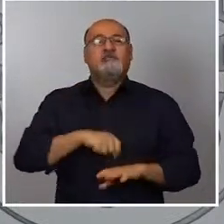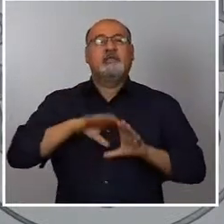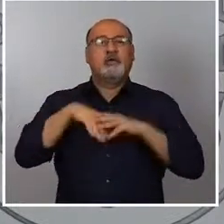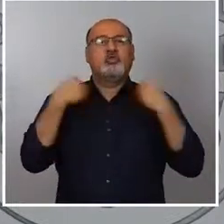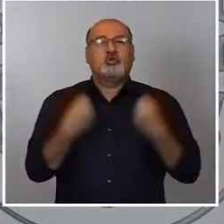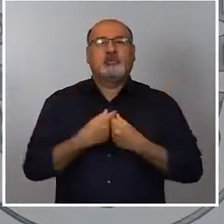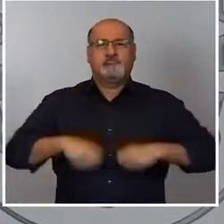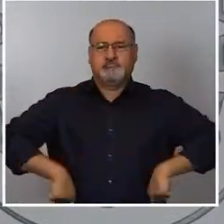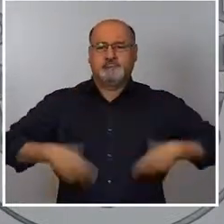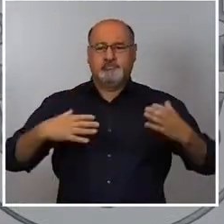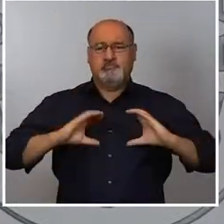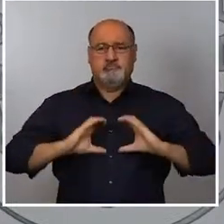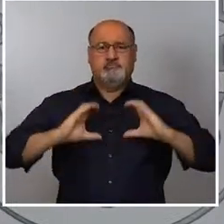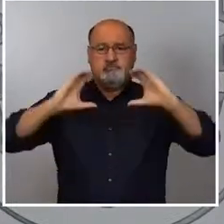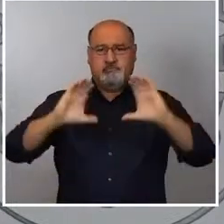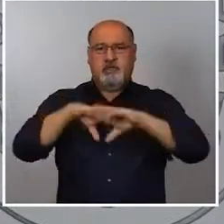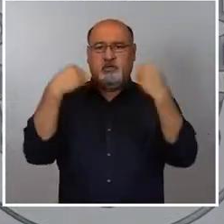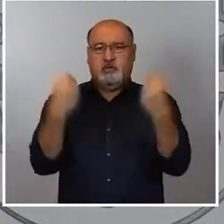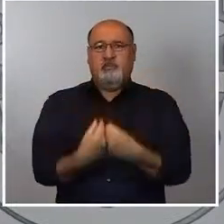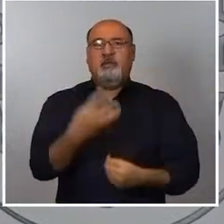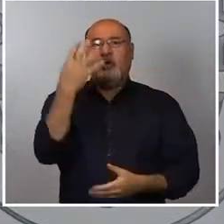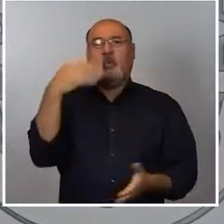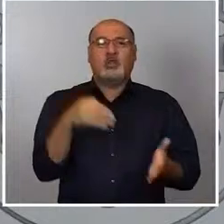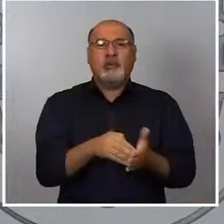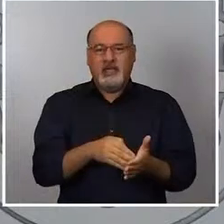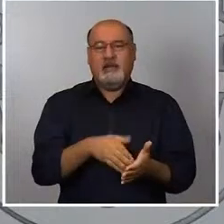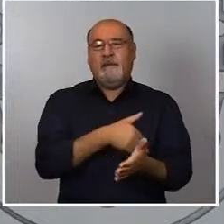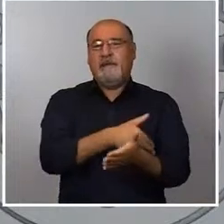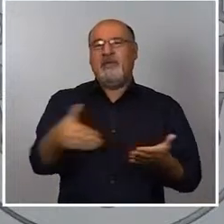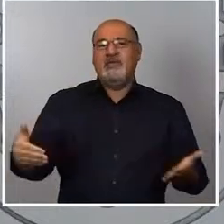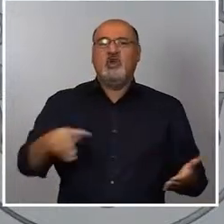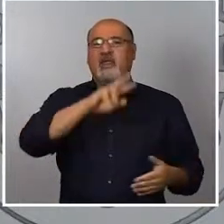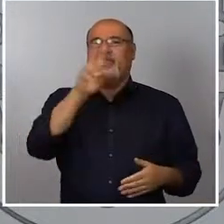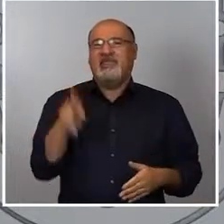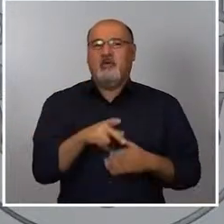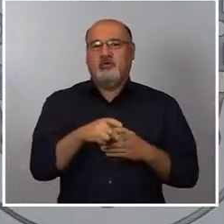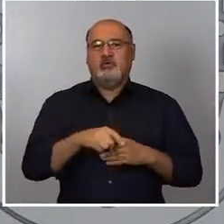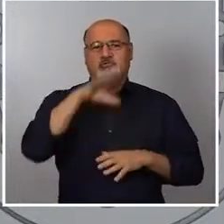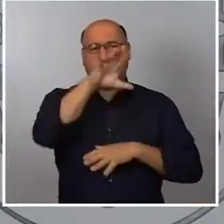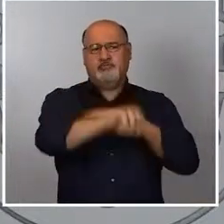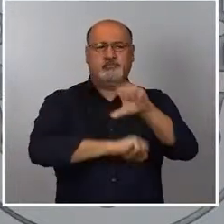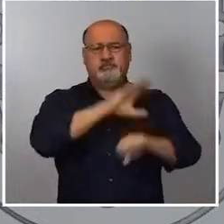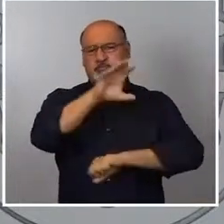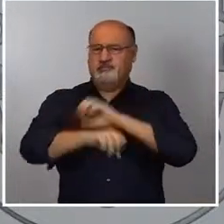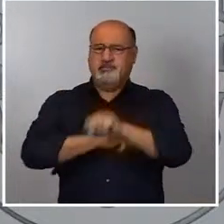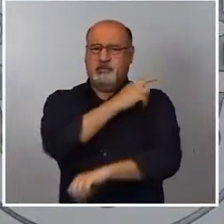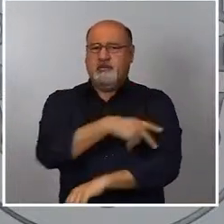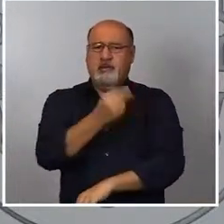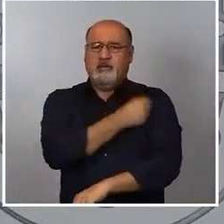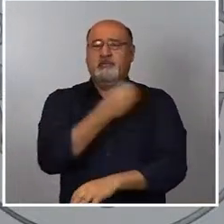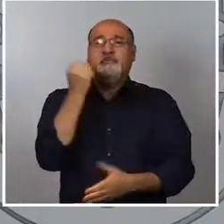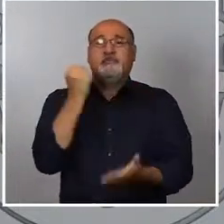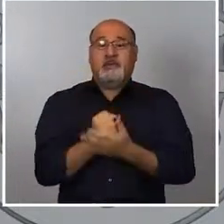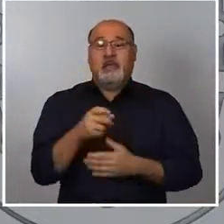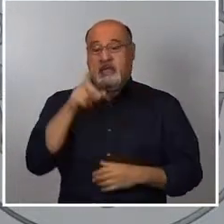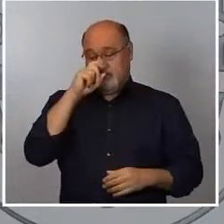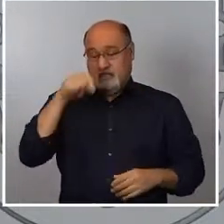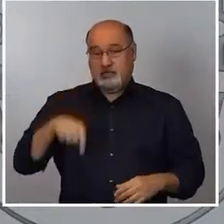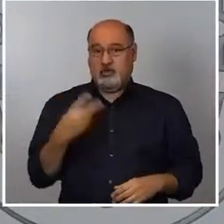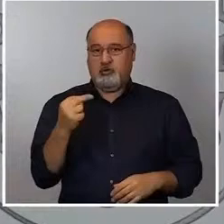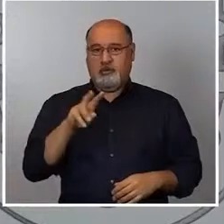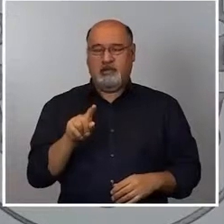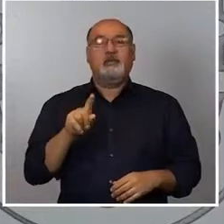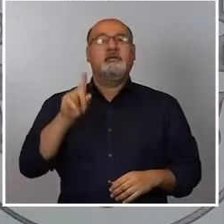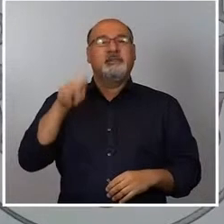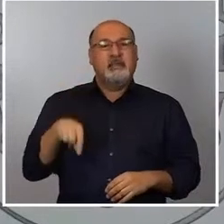la adquisición de vacunas más de cuatro mil millones de euros en la adquisición de vacunas no solamente para el año 21 y 1 como ha dado cuenta